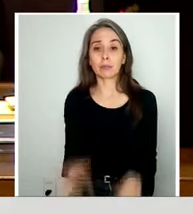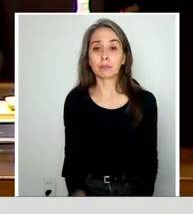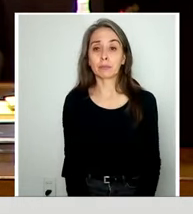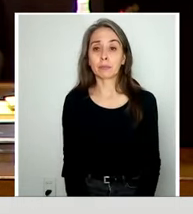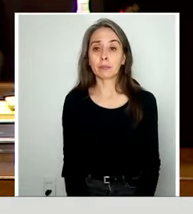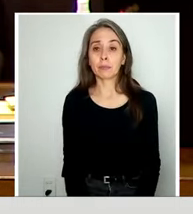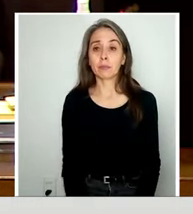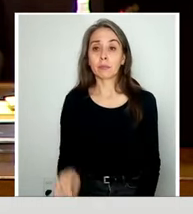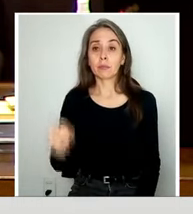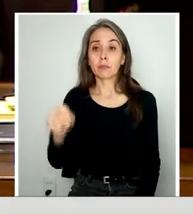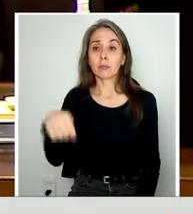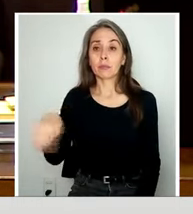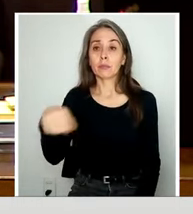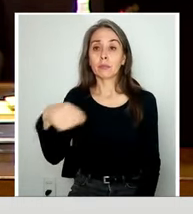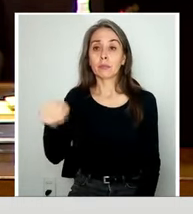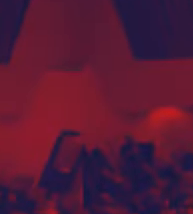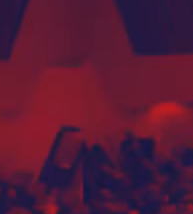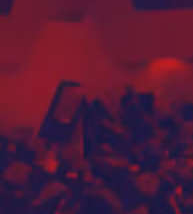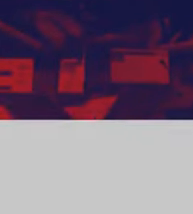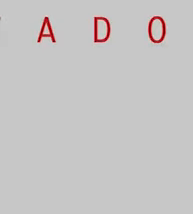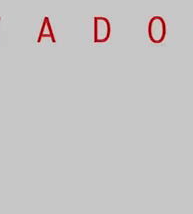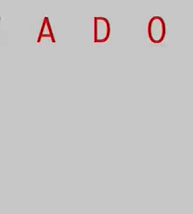se levanta